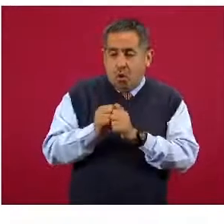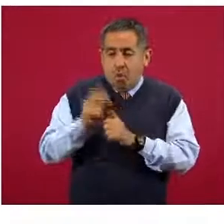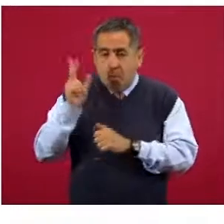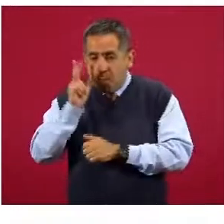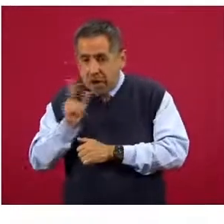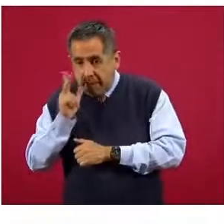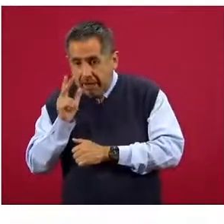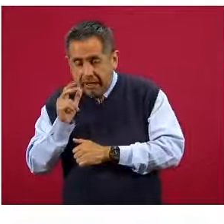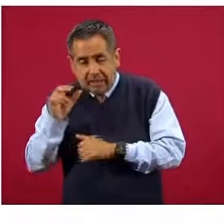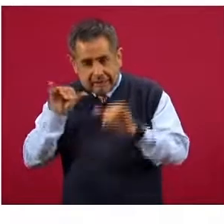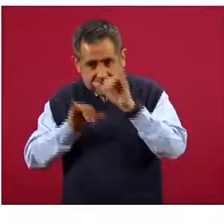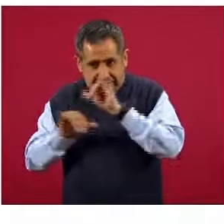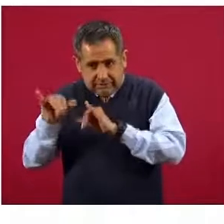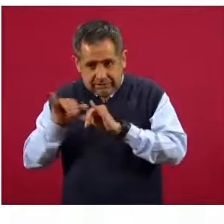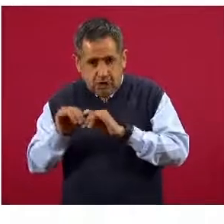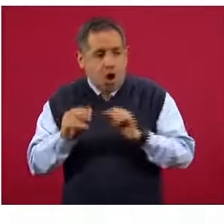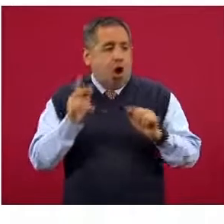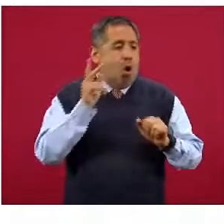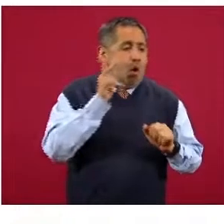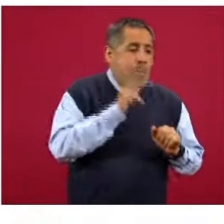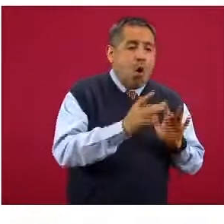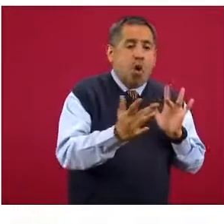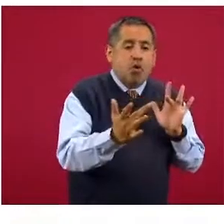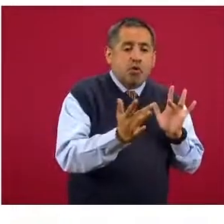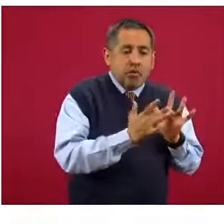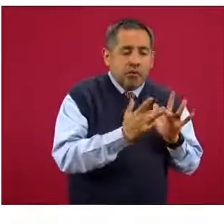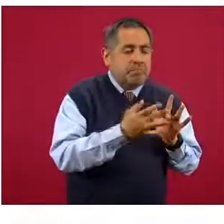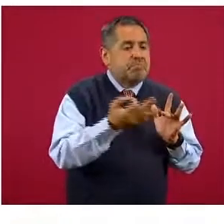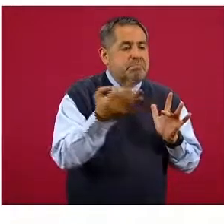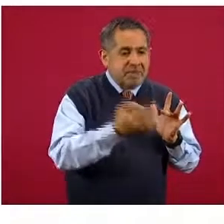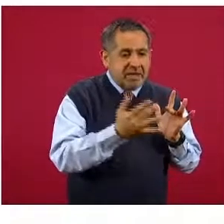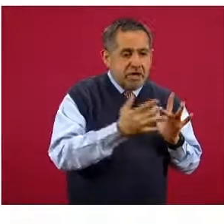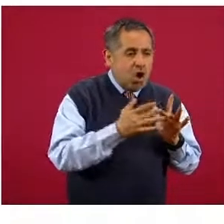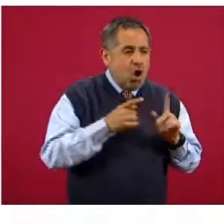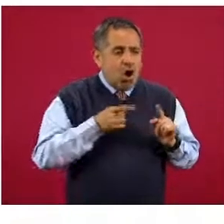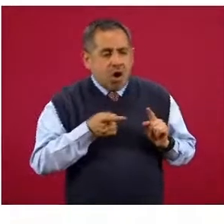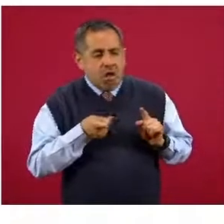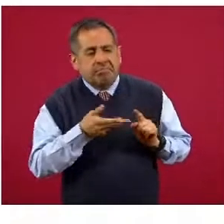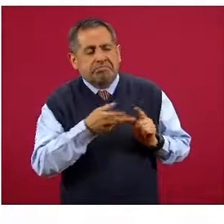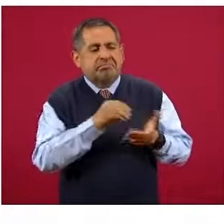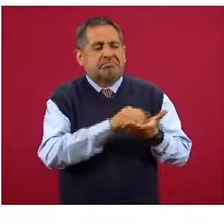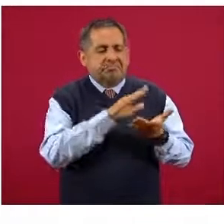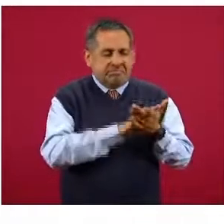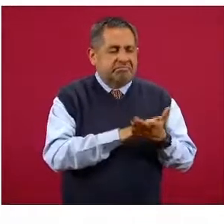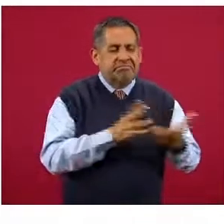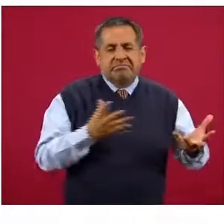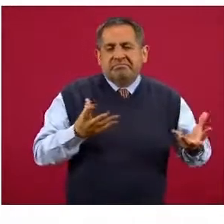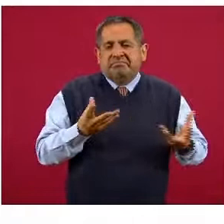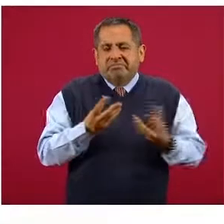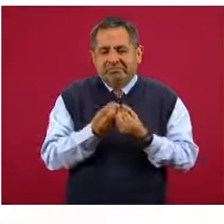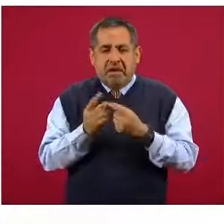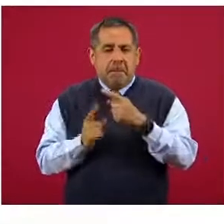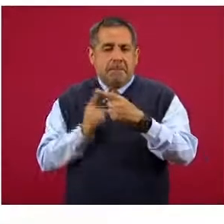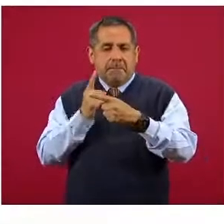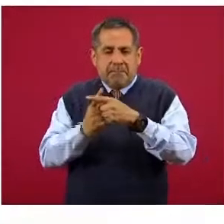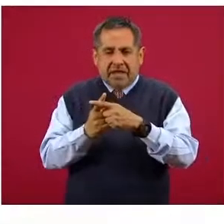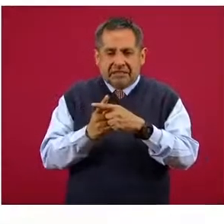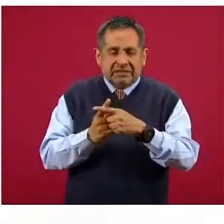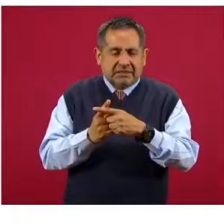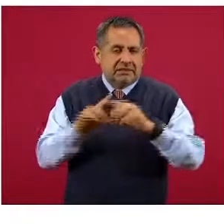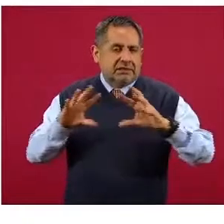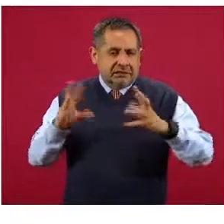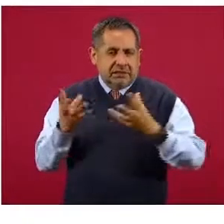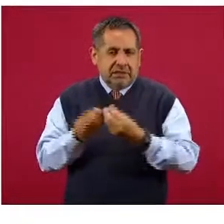ya sea por asociación epidemiológica o por dictaminación clínico-epidemiológica. Por lo tanto, estas